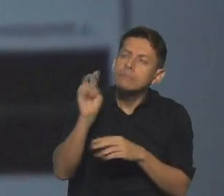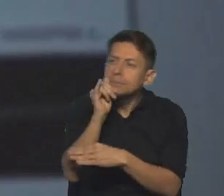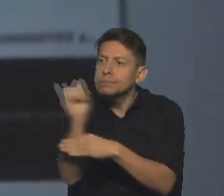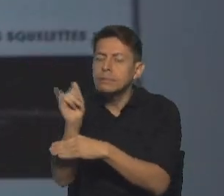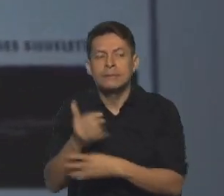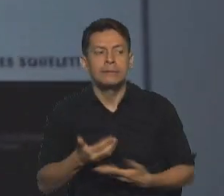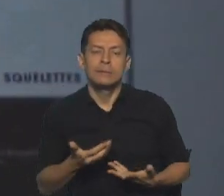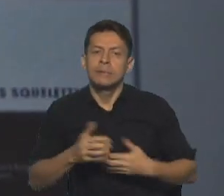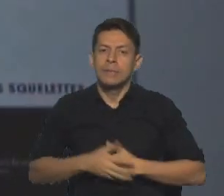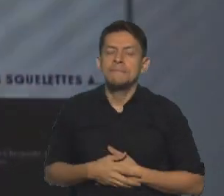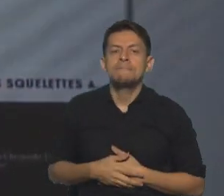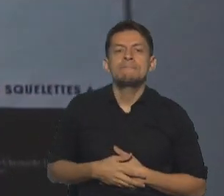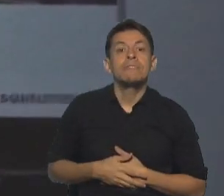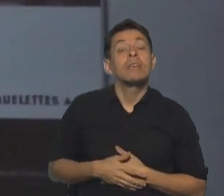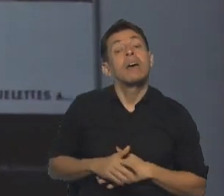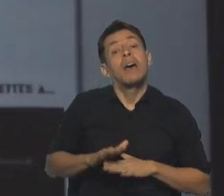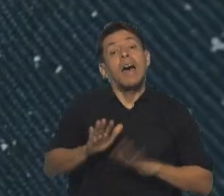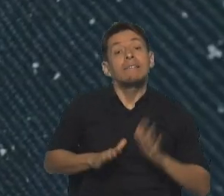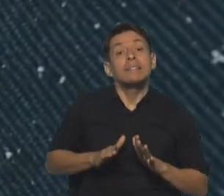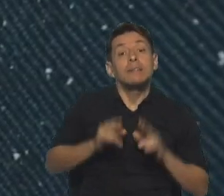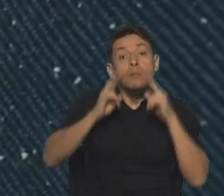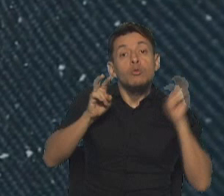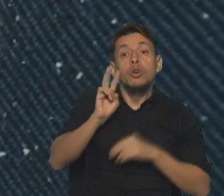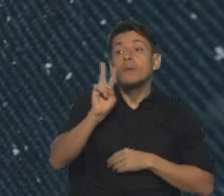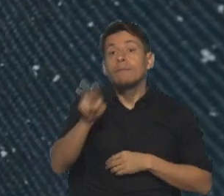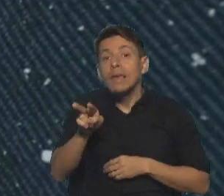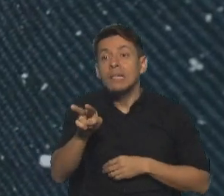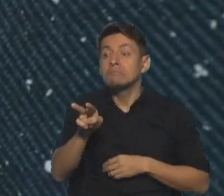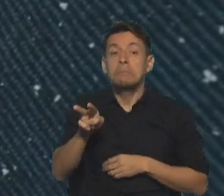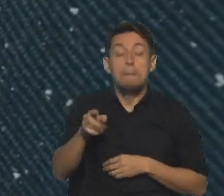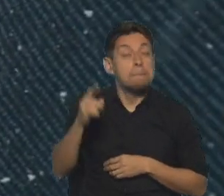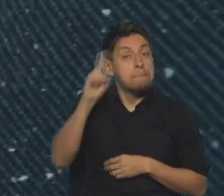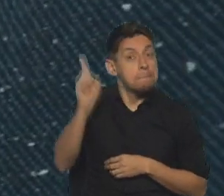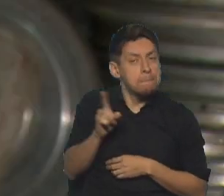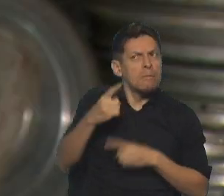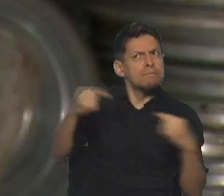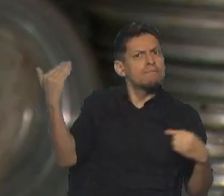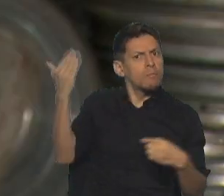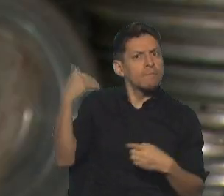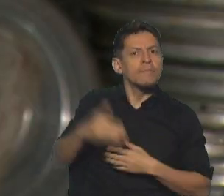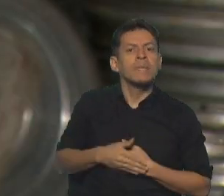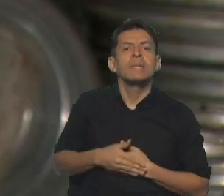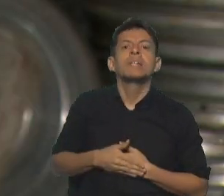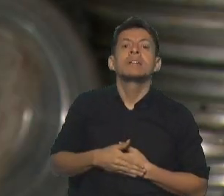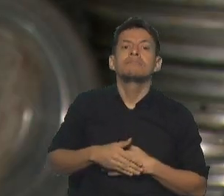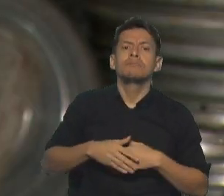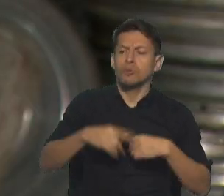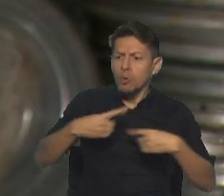qué historias hay detrás. Esas piezas, esos osamentas, esos ajuares funerarios